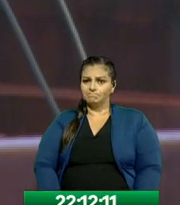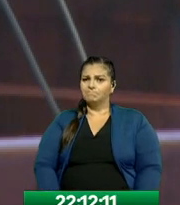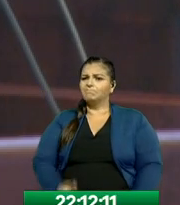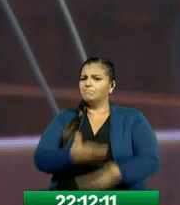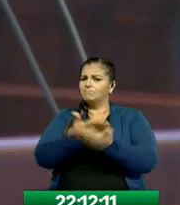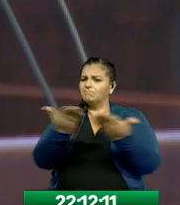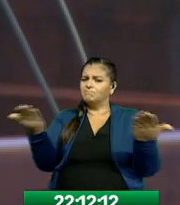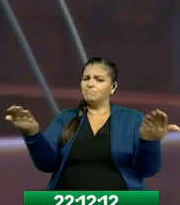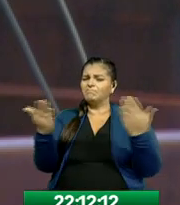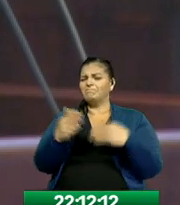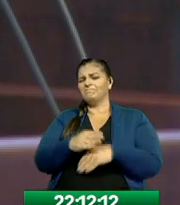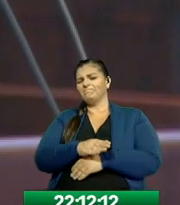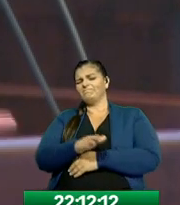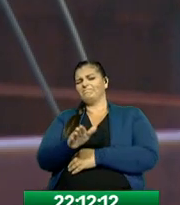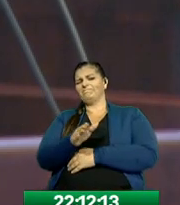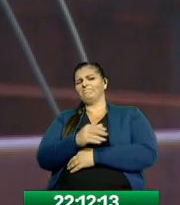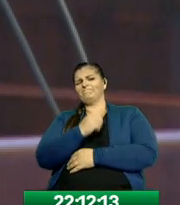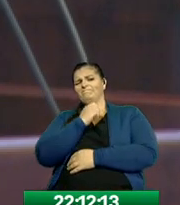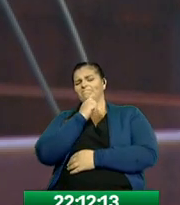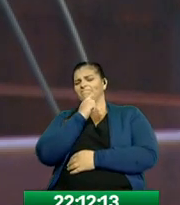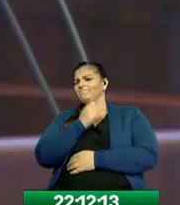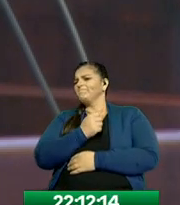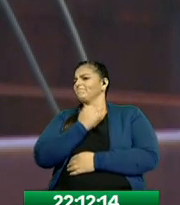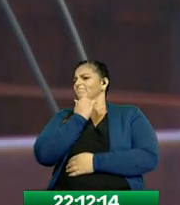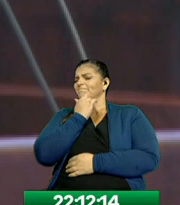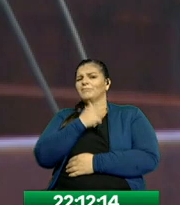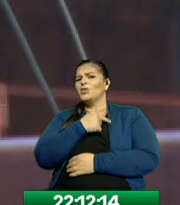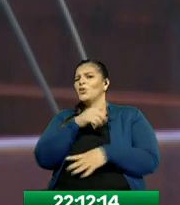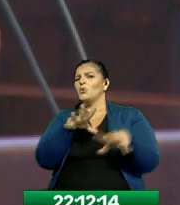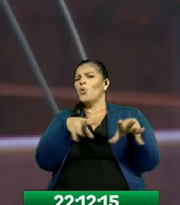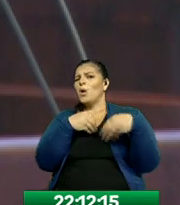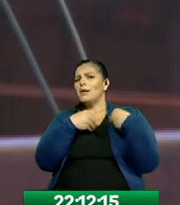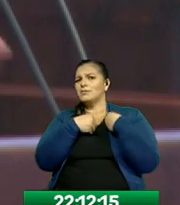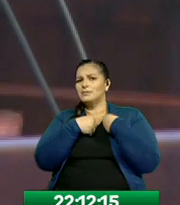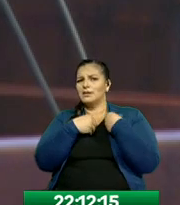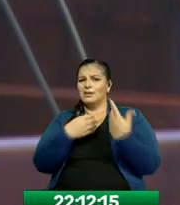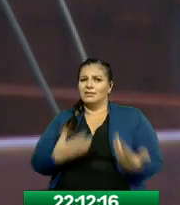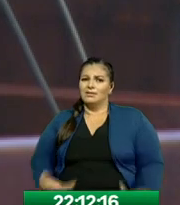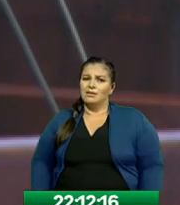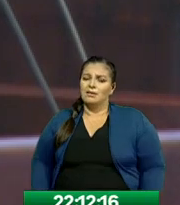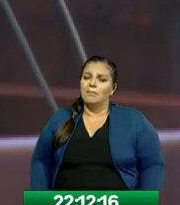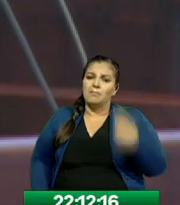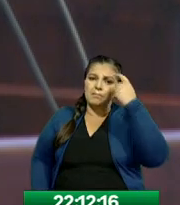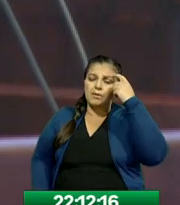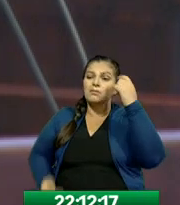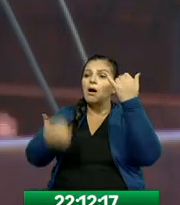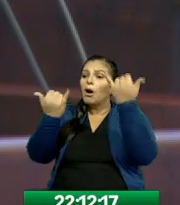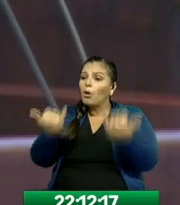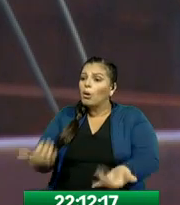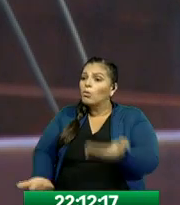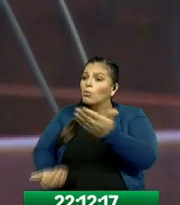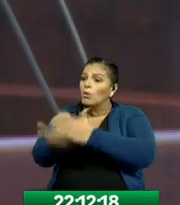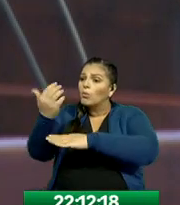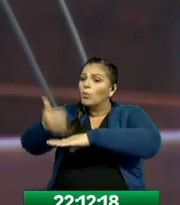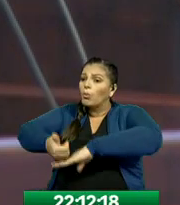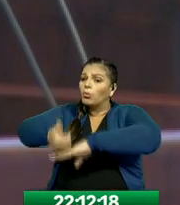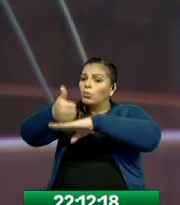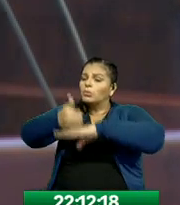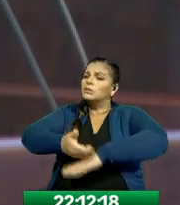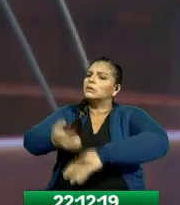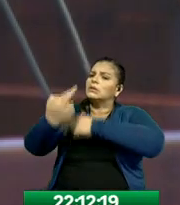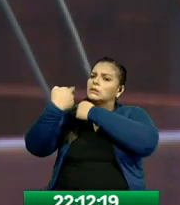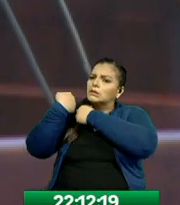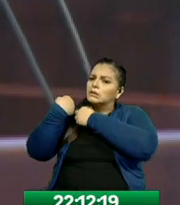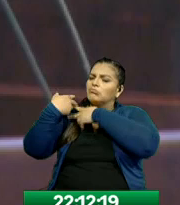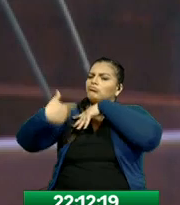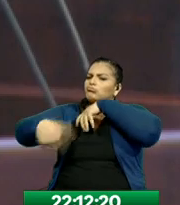día inconforme con lo que podemos realizar. Debía haber podido hacerme algo más y algo mejor. Pero